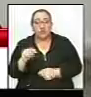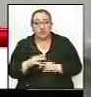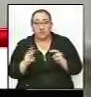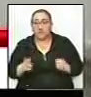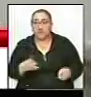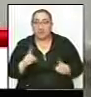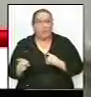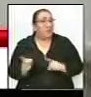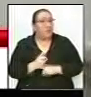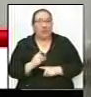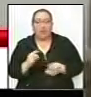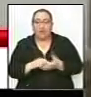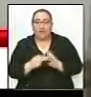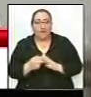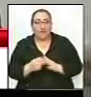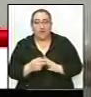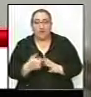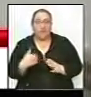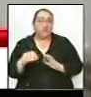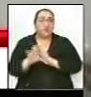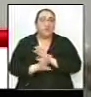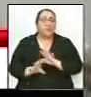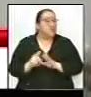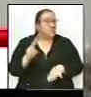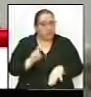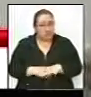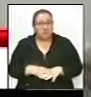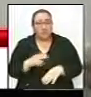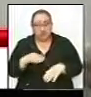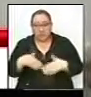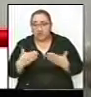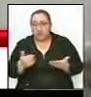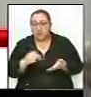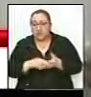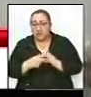va a ser, en todo caso, escudo para que se pueda,